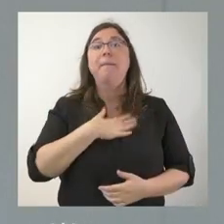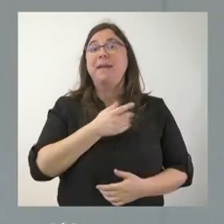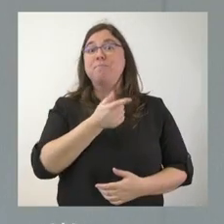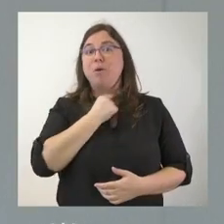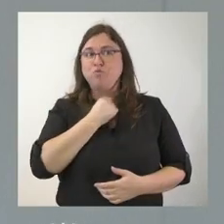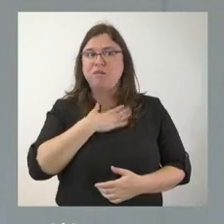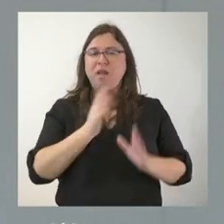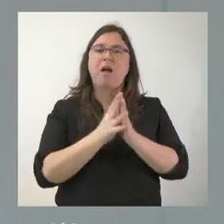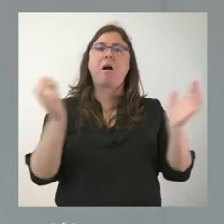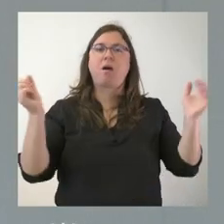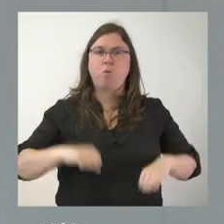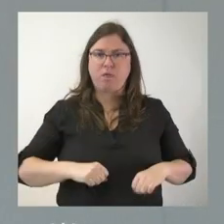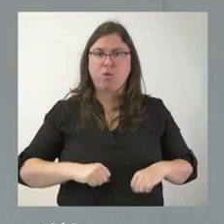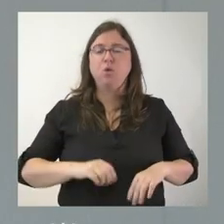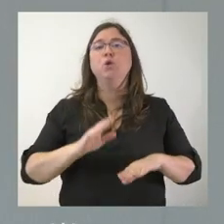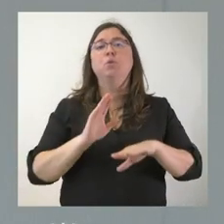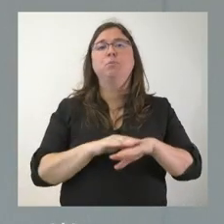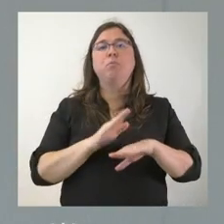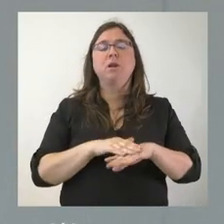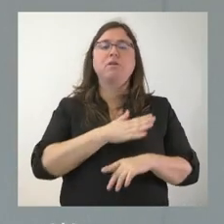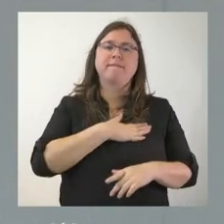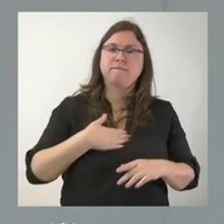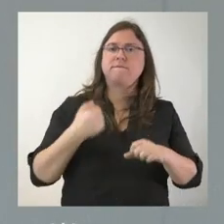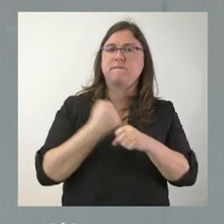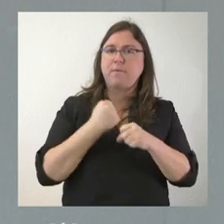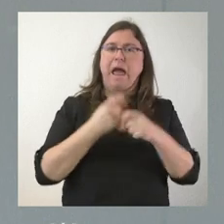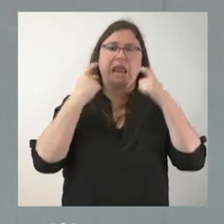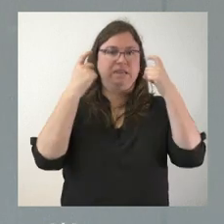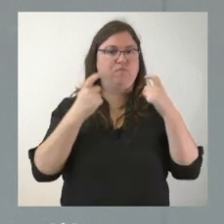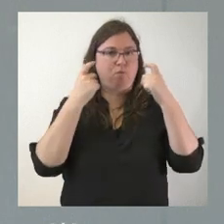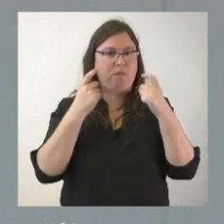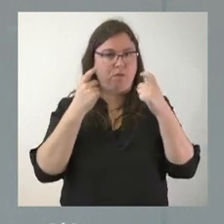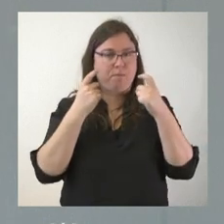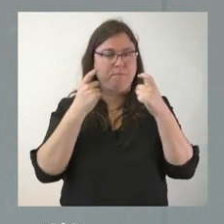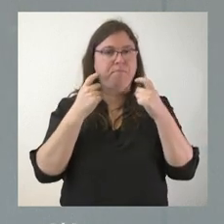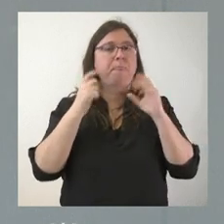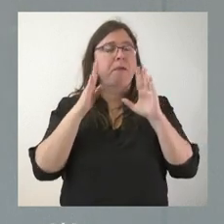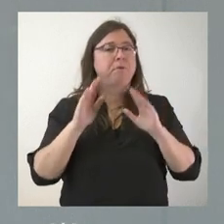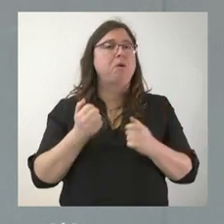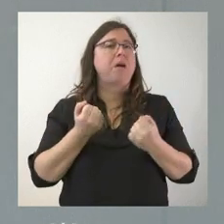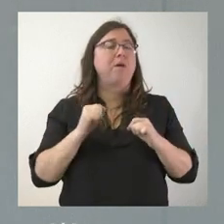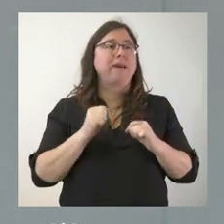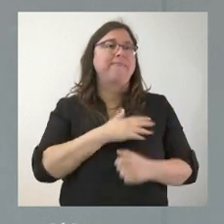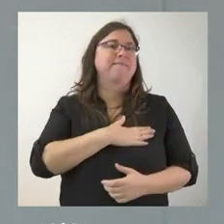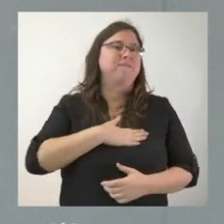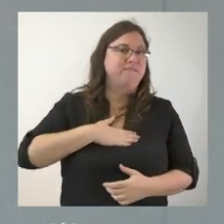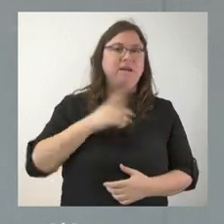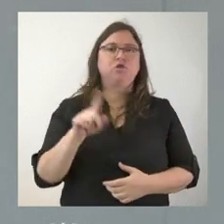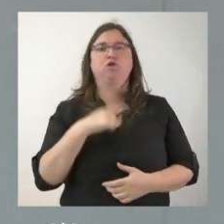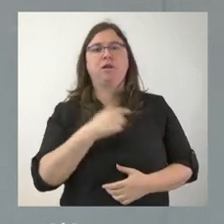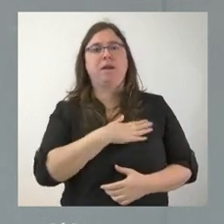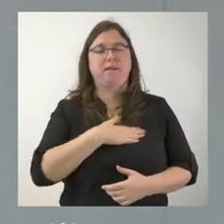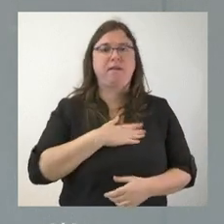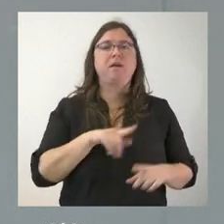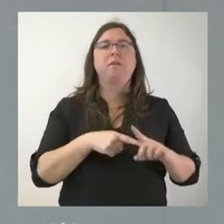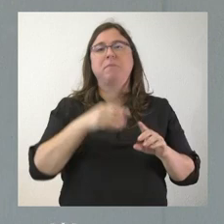hubiera un acuerdo y para eso vamos a trabajar y vamos a hacer un esfuerzo y en todo caso Más allá de esa voluntad que todos tenemos y